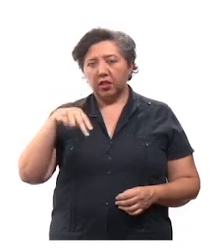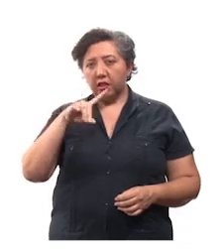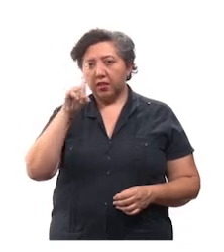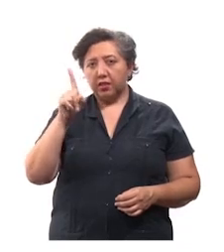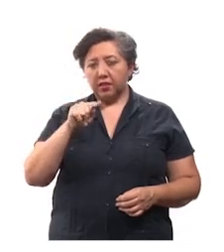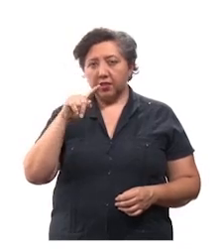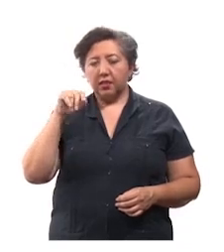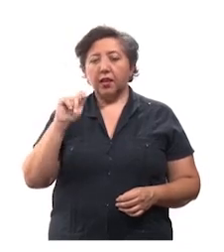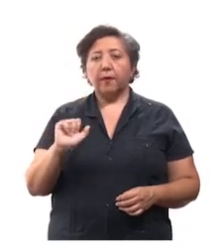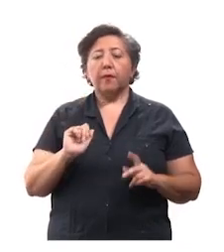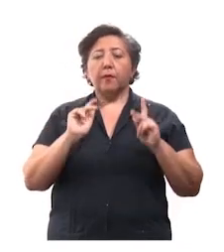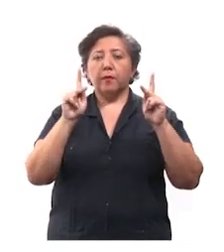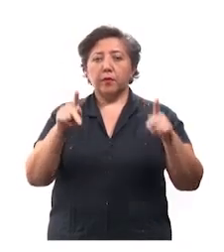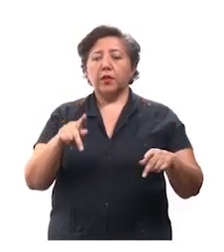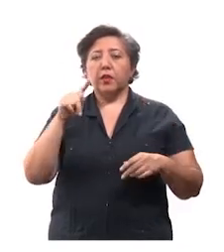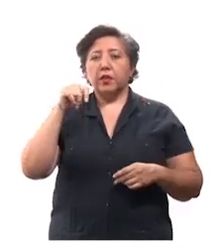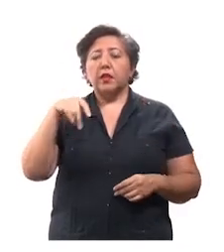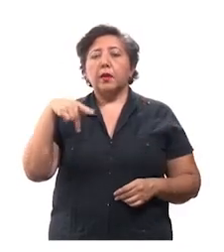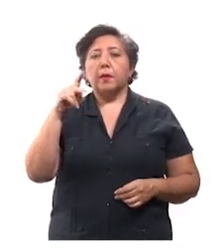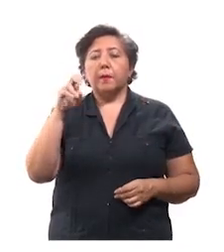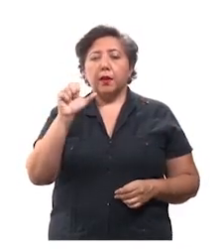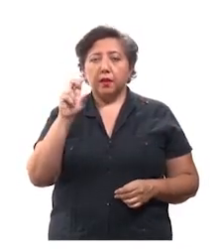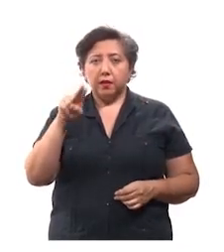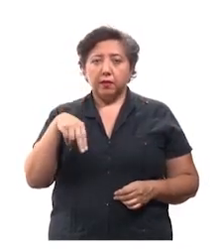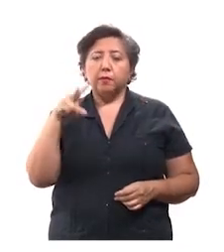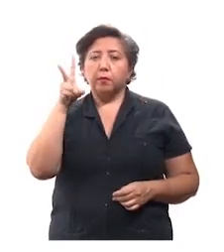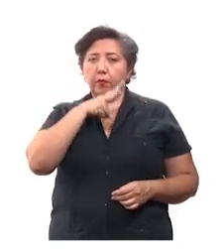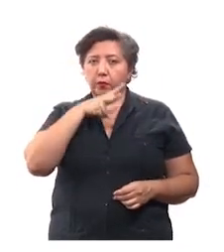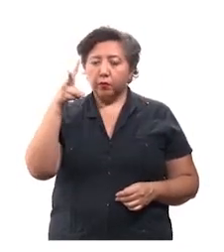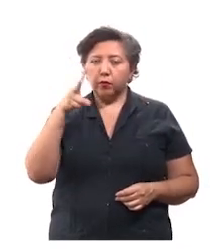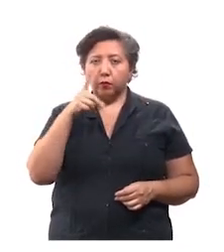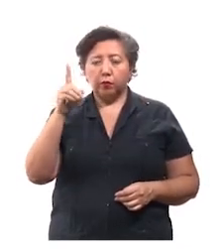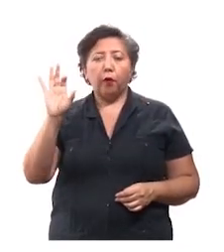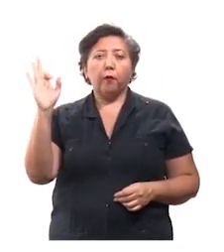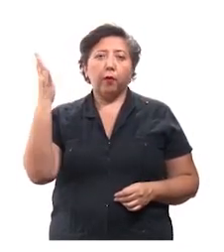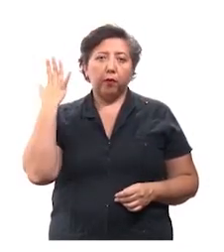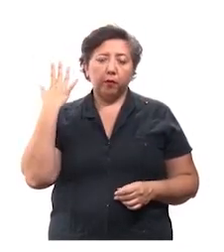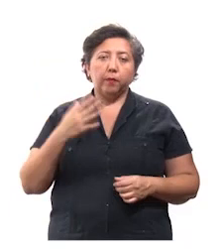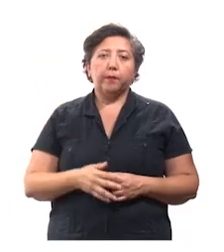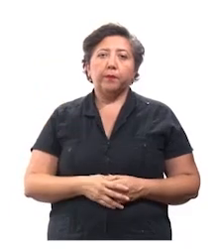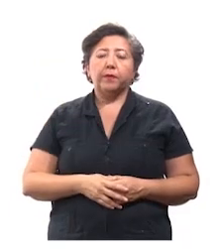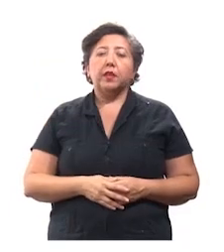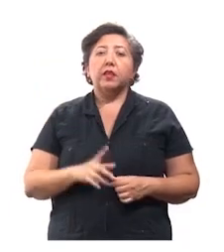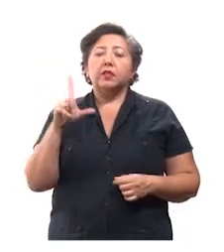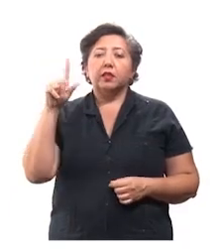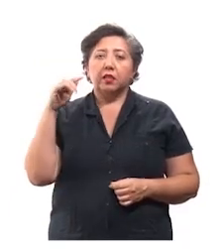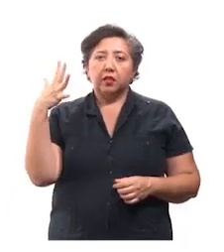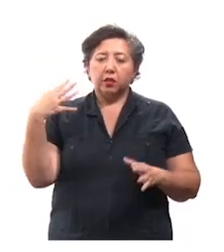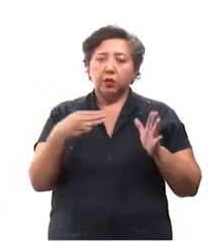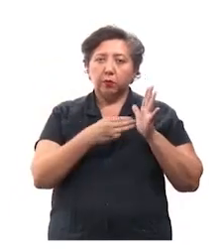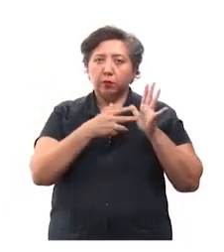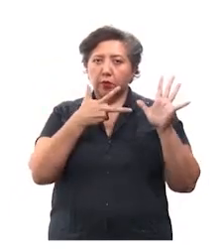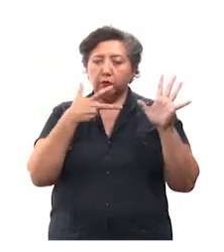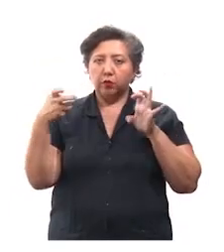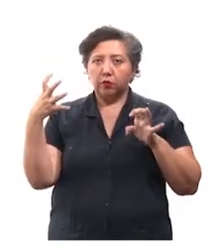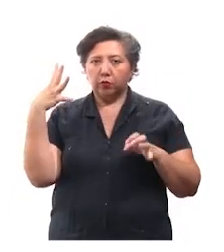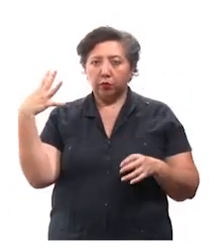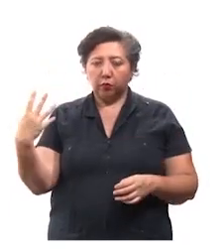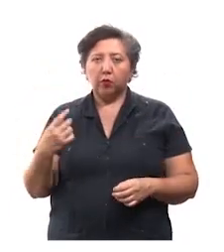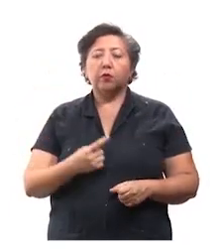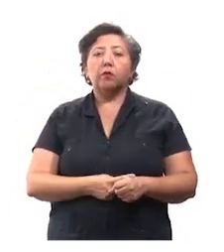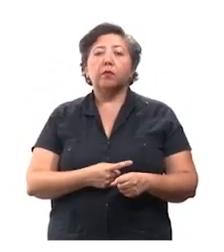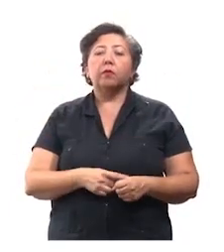San, Motul, Progreso, Tepacán, Tizimín y Valladolid, y 1 foráneo. De los 75.804